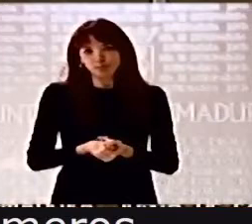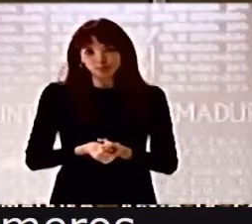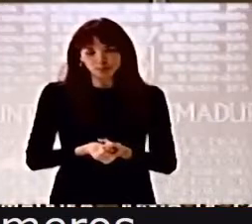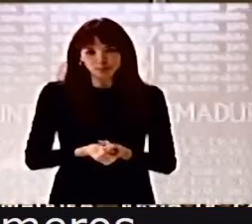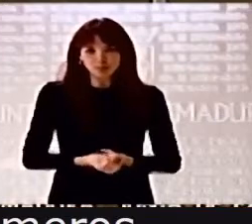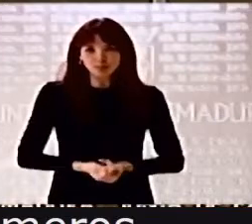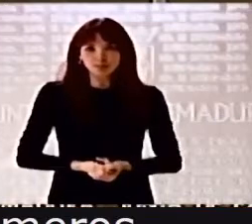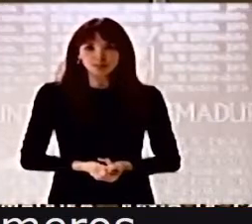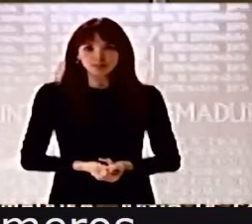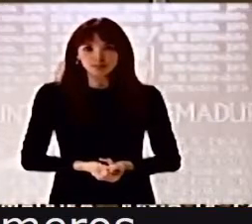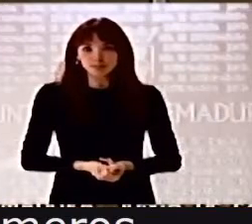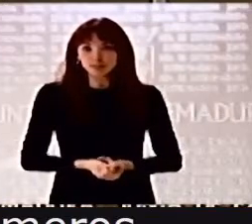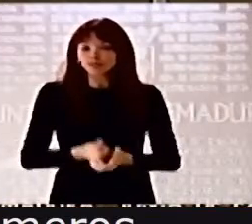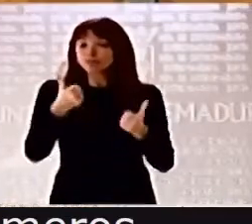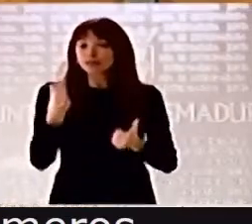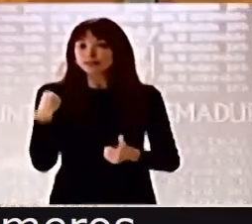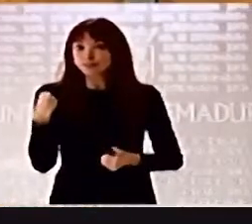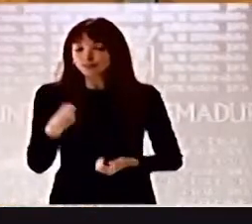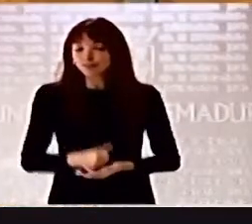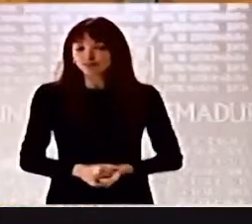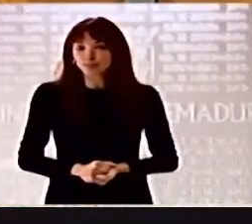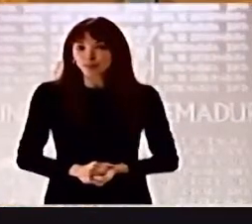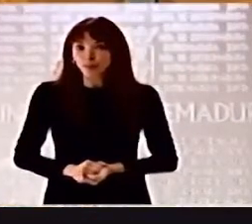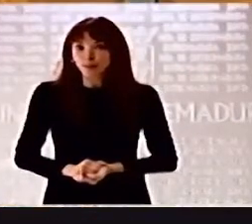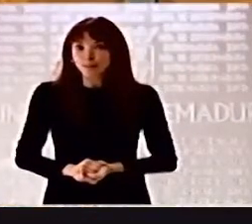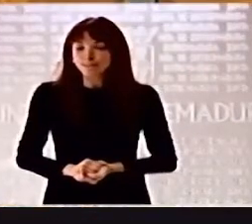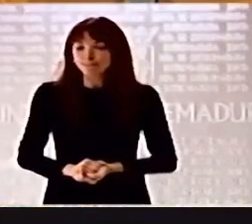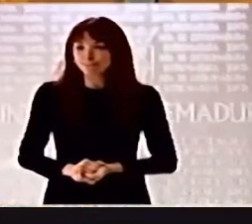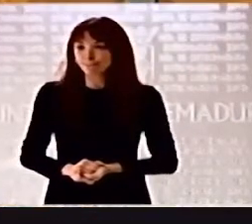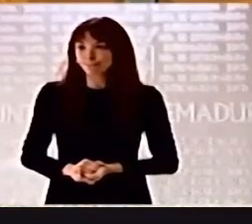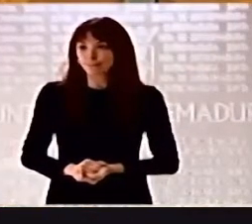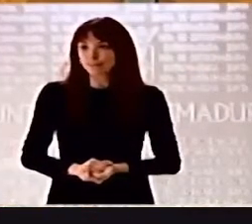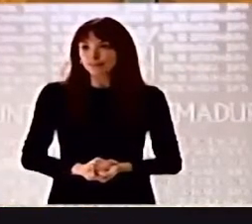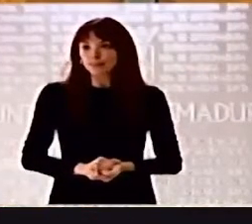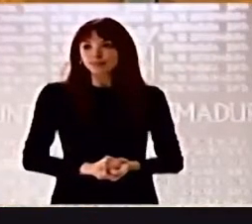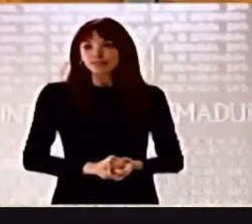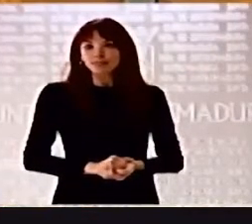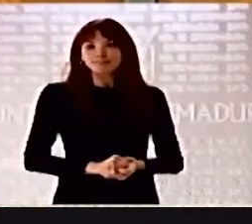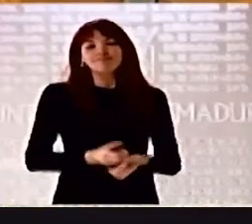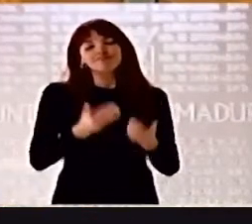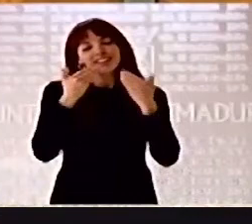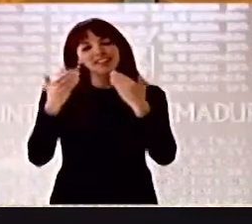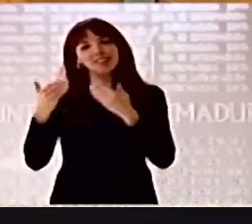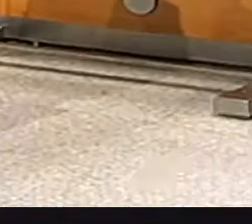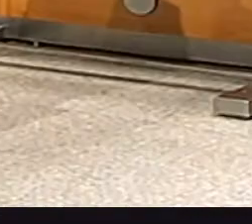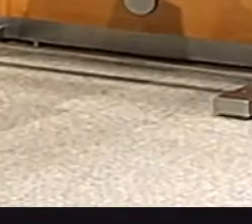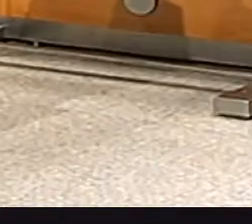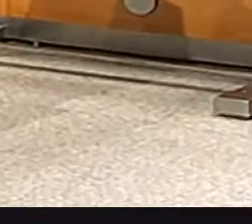¿Más cositas? Muy bien, muchas gracias.